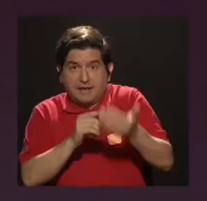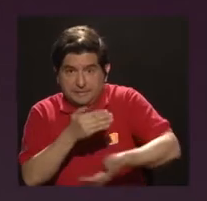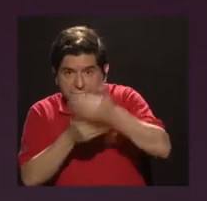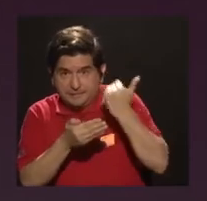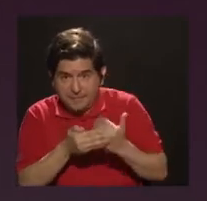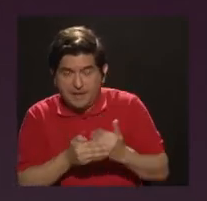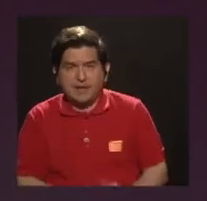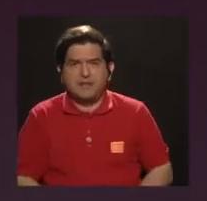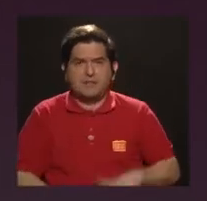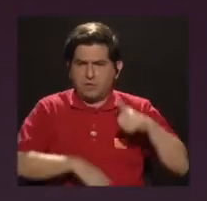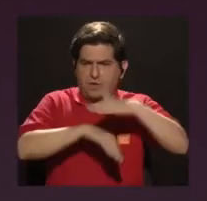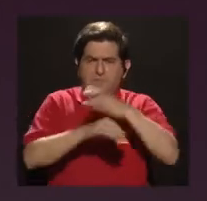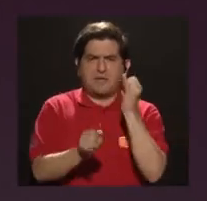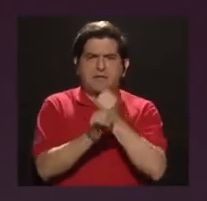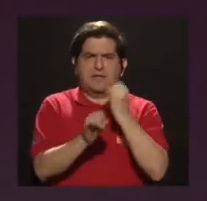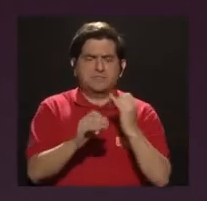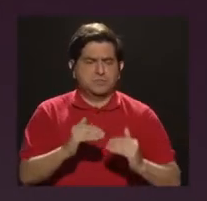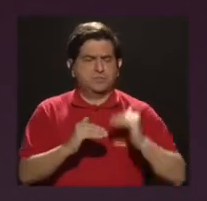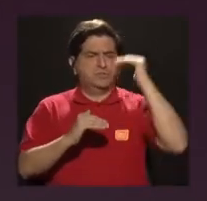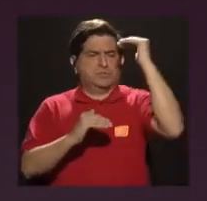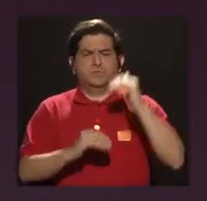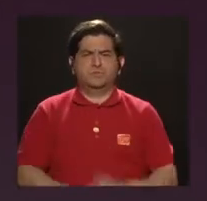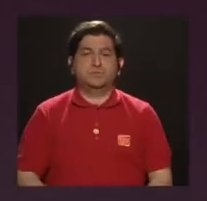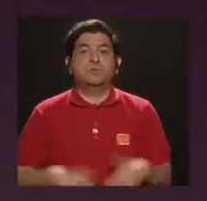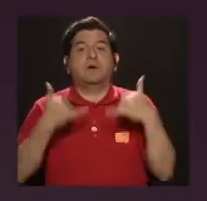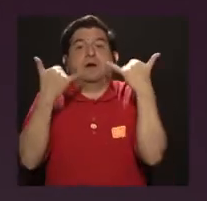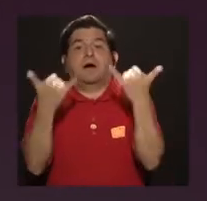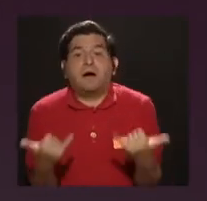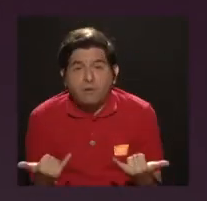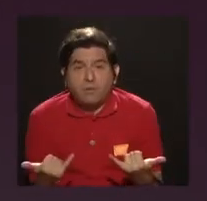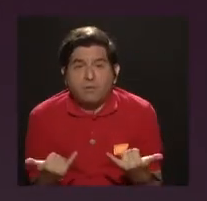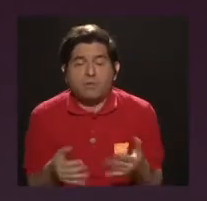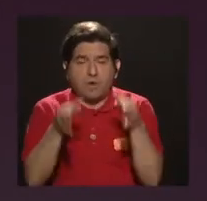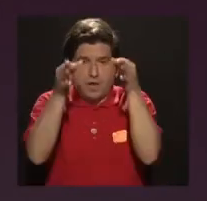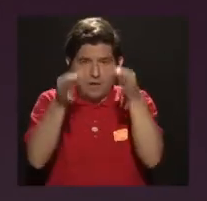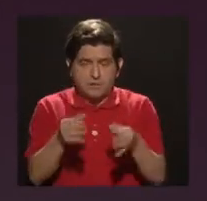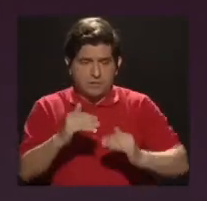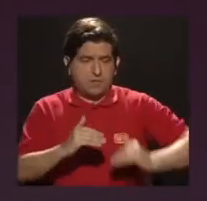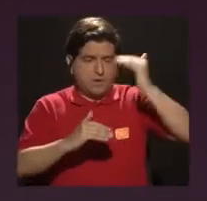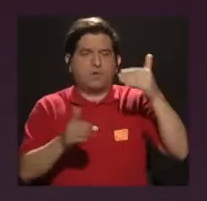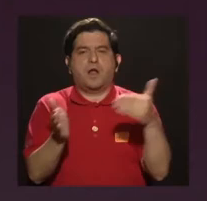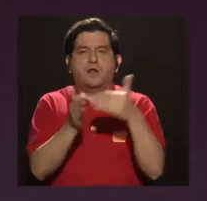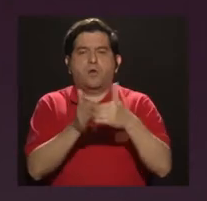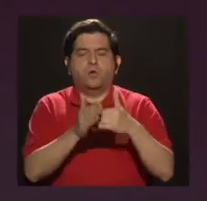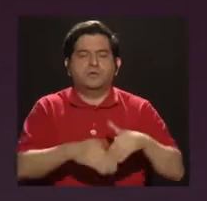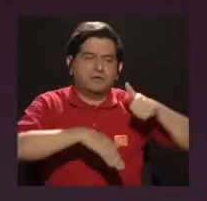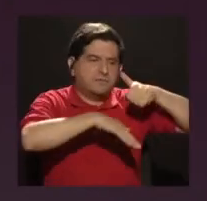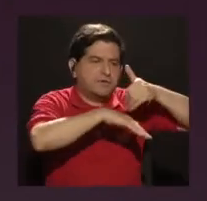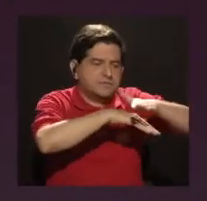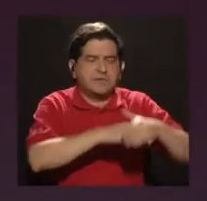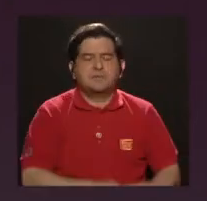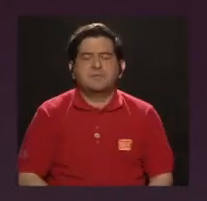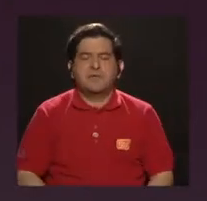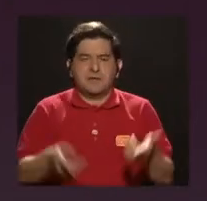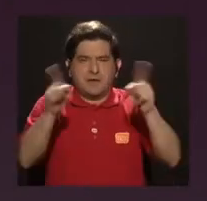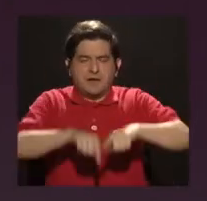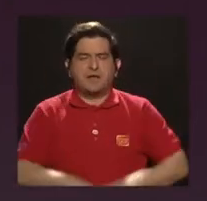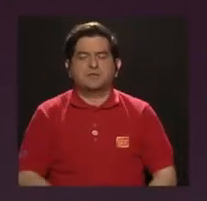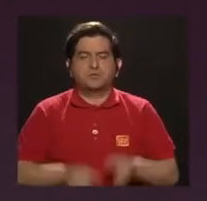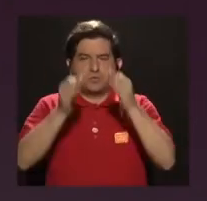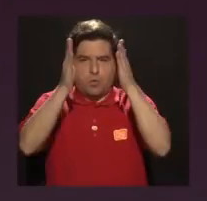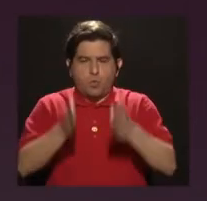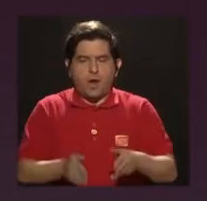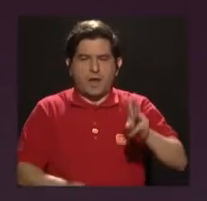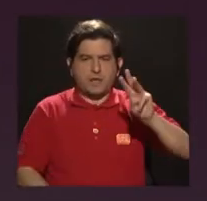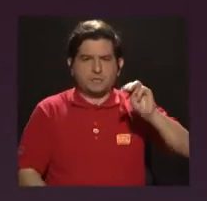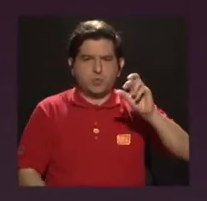sido elevado a una instancia superior justamente ahora es el tribunal superior devuelve el caso al juez moro que ha sido